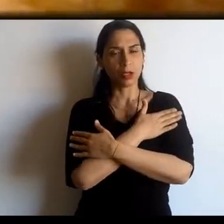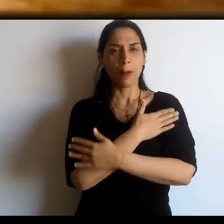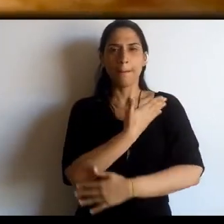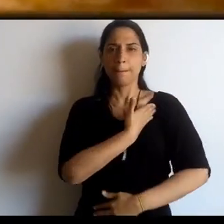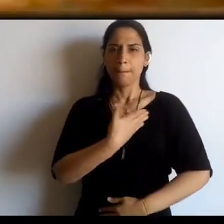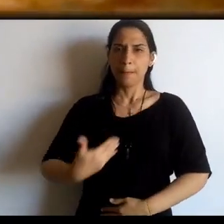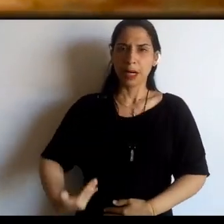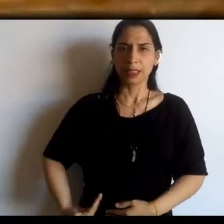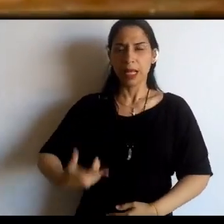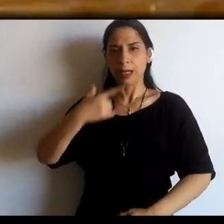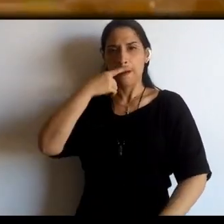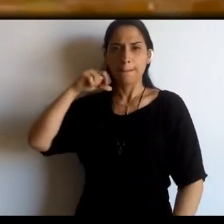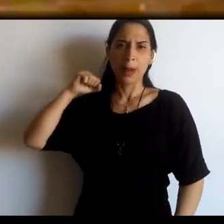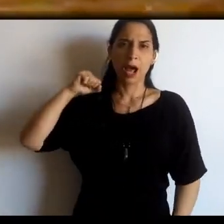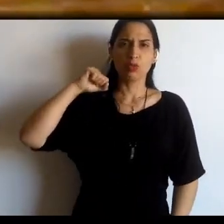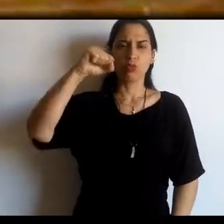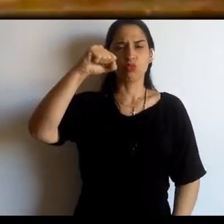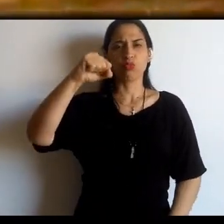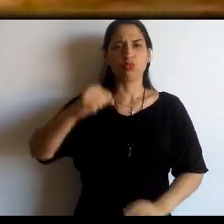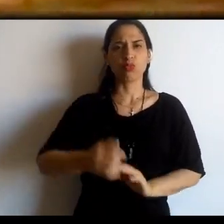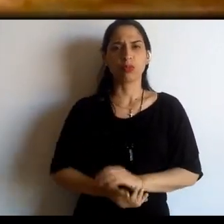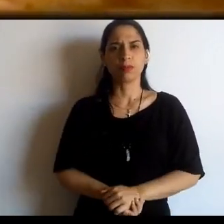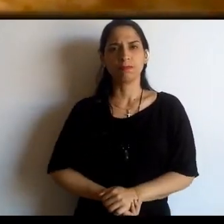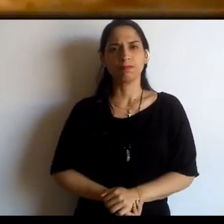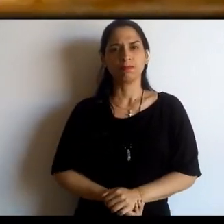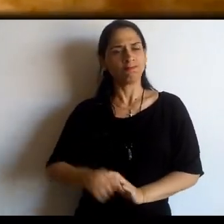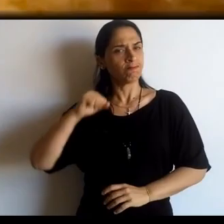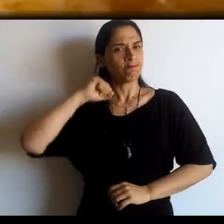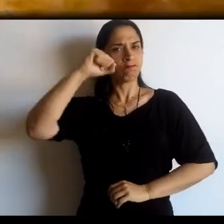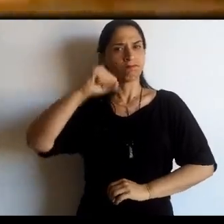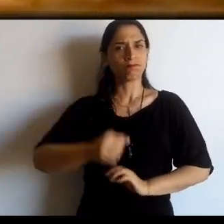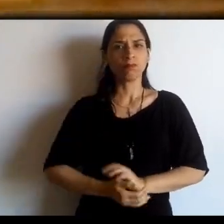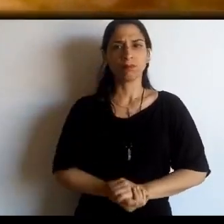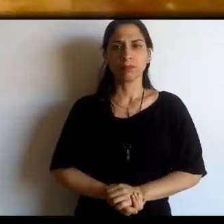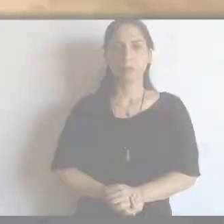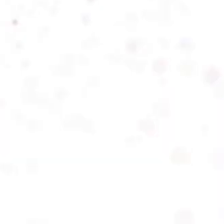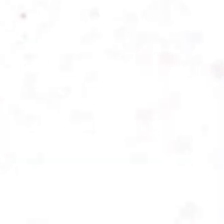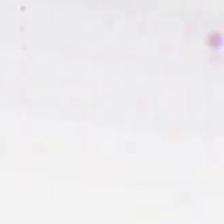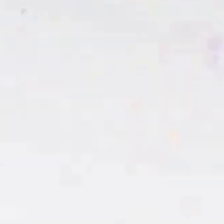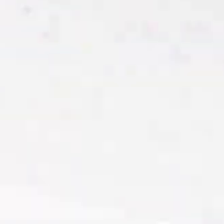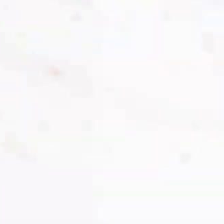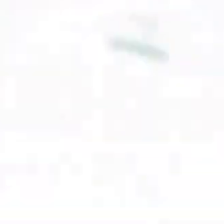felicitaciones, presidente Nicolás Maduro Moro, y siga así.